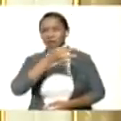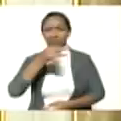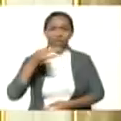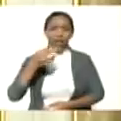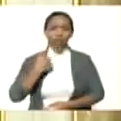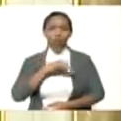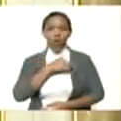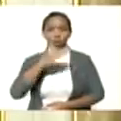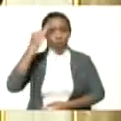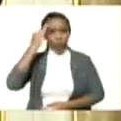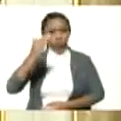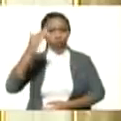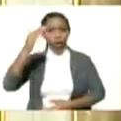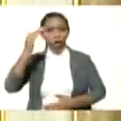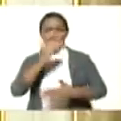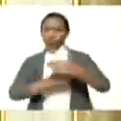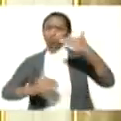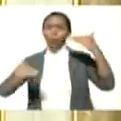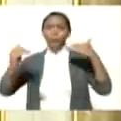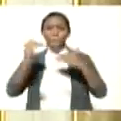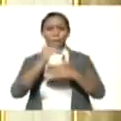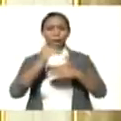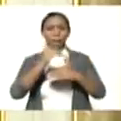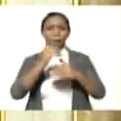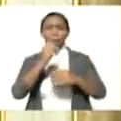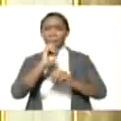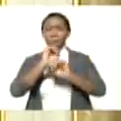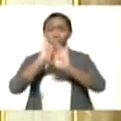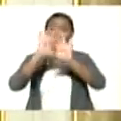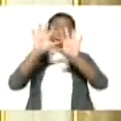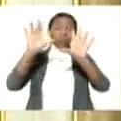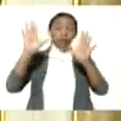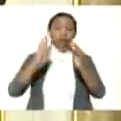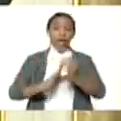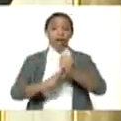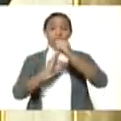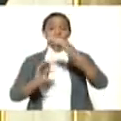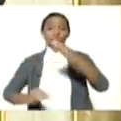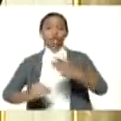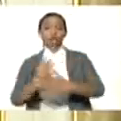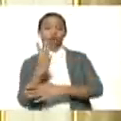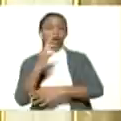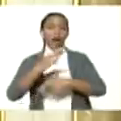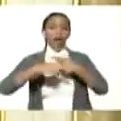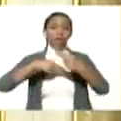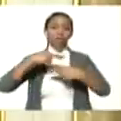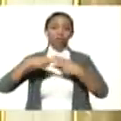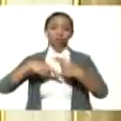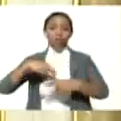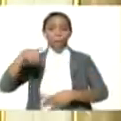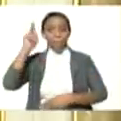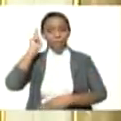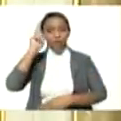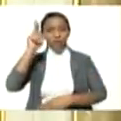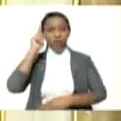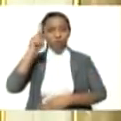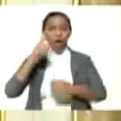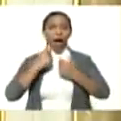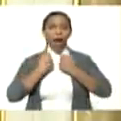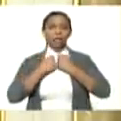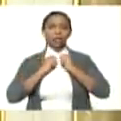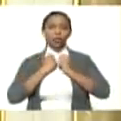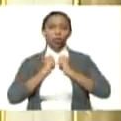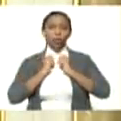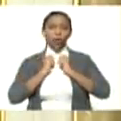Nuestro comandante supremo, brillante líder y fundador de nuestra revolución, y el profesor Aristóbulo